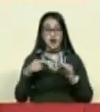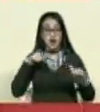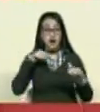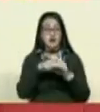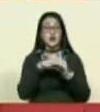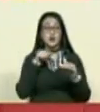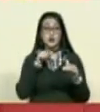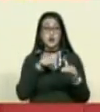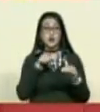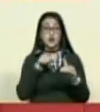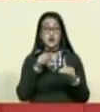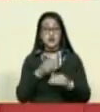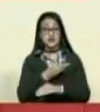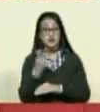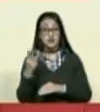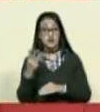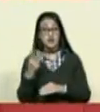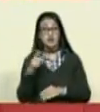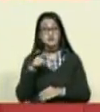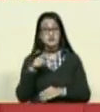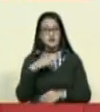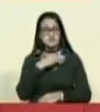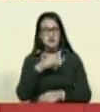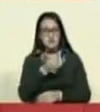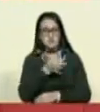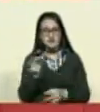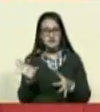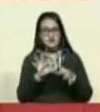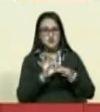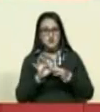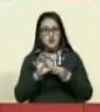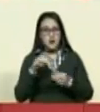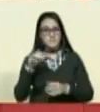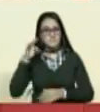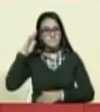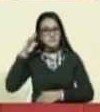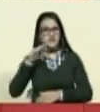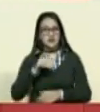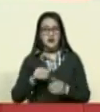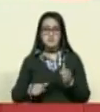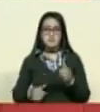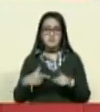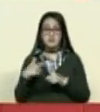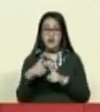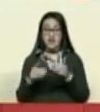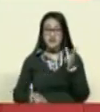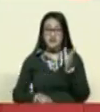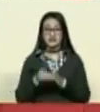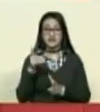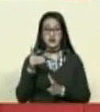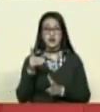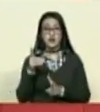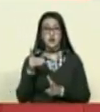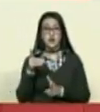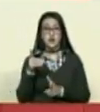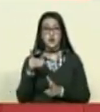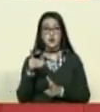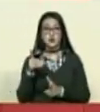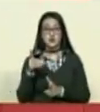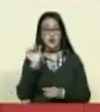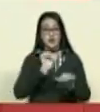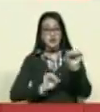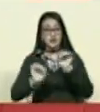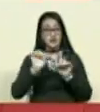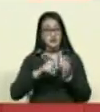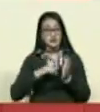Tricolor es la gran misión perfecta para la unión cívico-militar y el desarrollo del concepto estratégico de